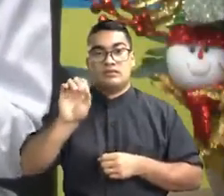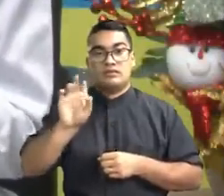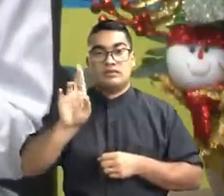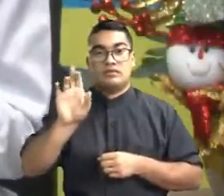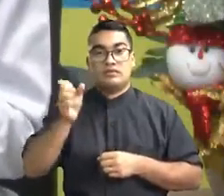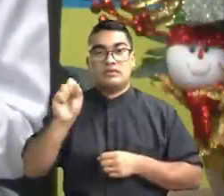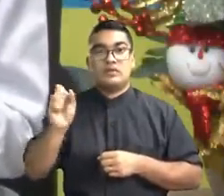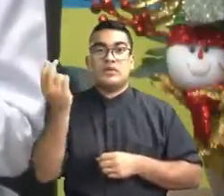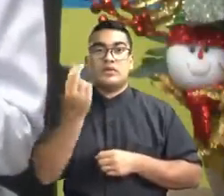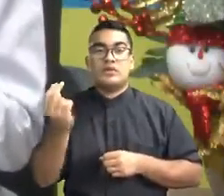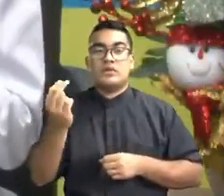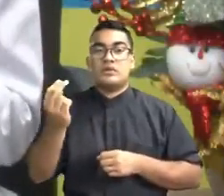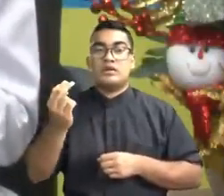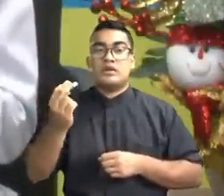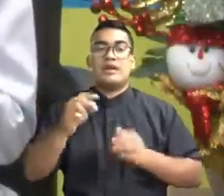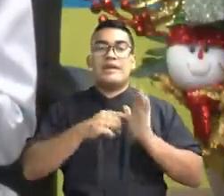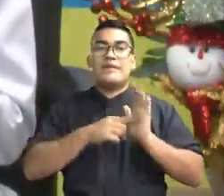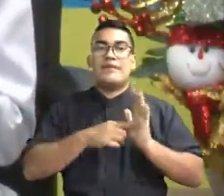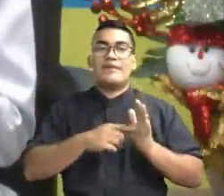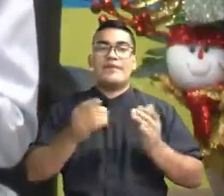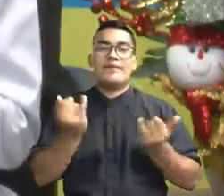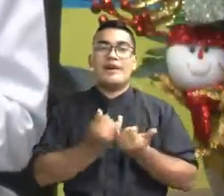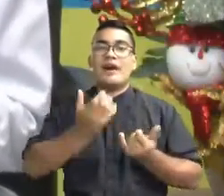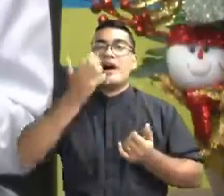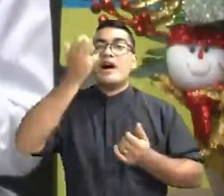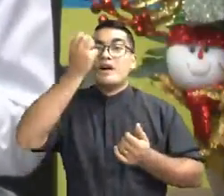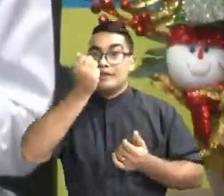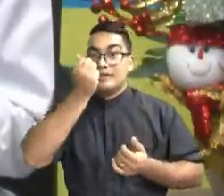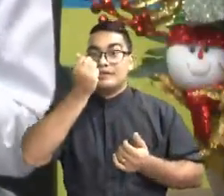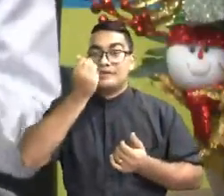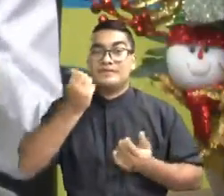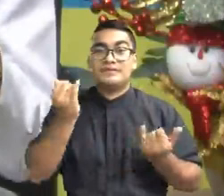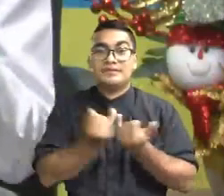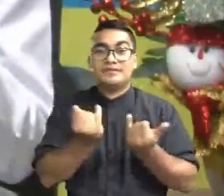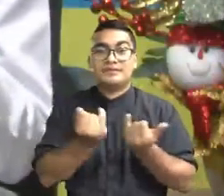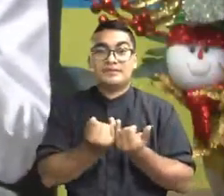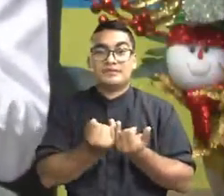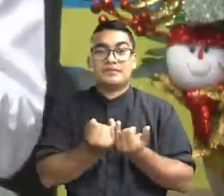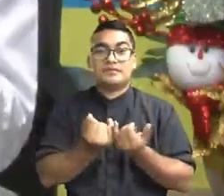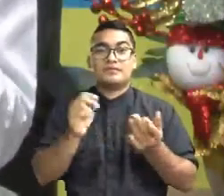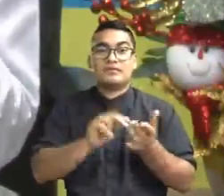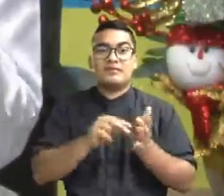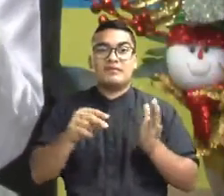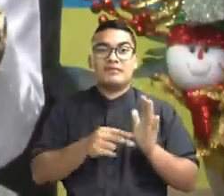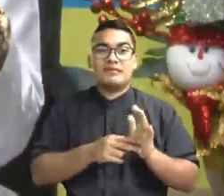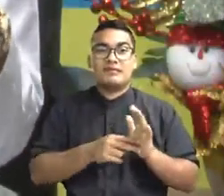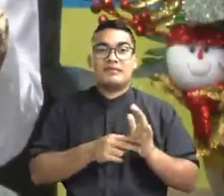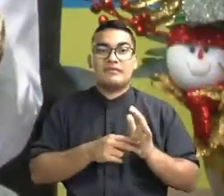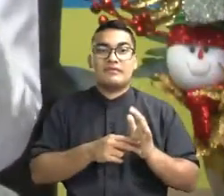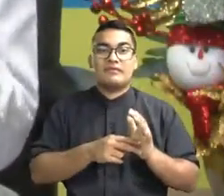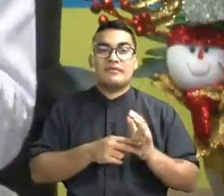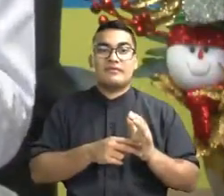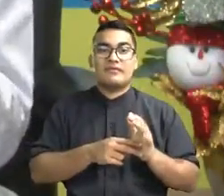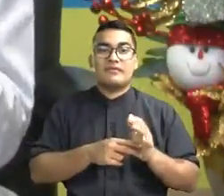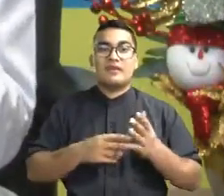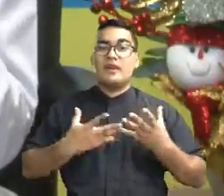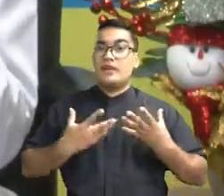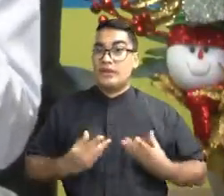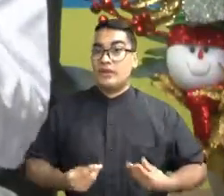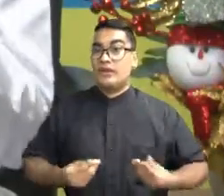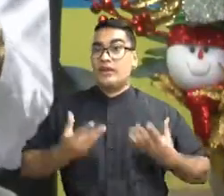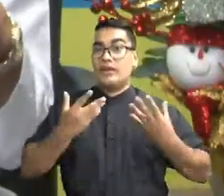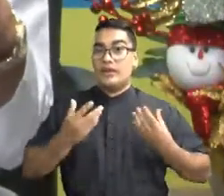utilizan spray. Uh-huh. Spray. Entonces esos son los broncodilatadores, que está orientado, como su nombre lo dice, a dilatar el músculo, a mejorar